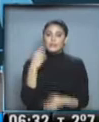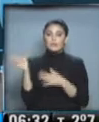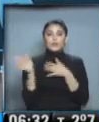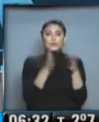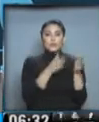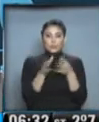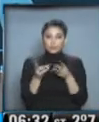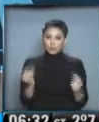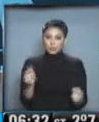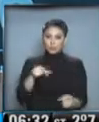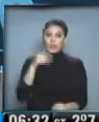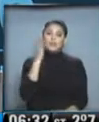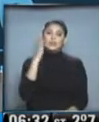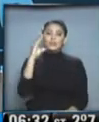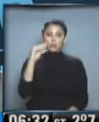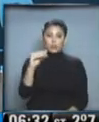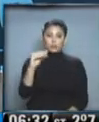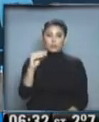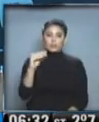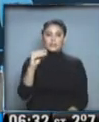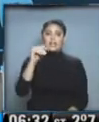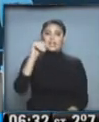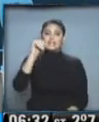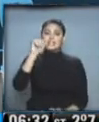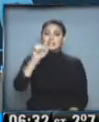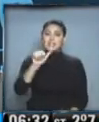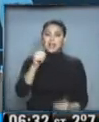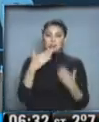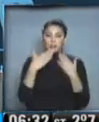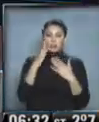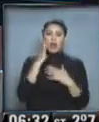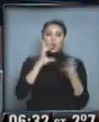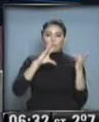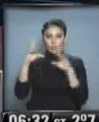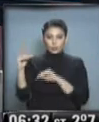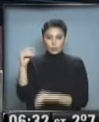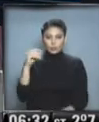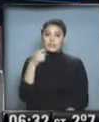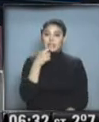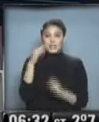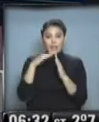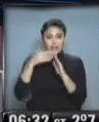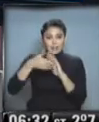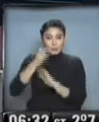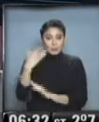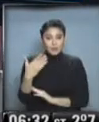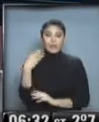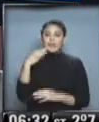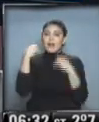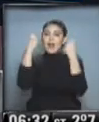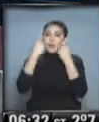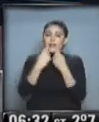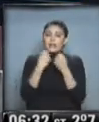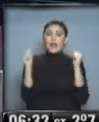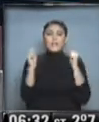leves del oeste-noroeste. Hacia la noche descenderá a unos 6 grados con cielo algo nublado. Si está por salir de su casa, entonces abríguese porque la mañana está